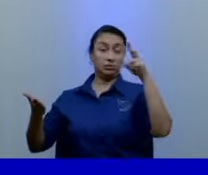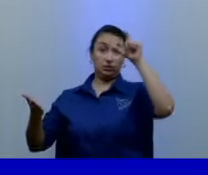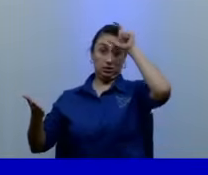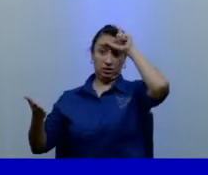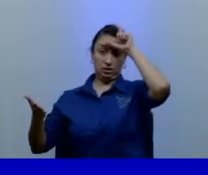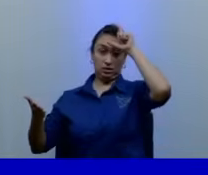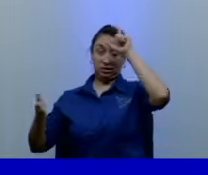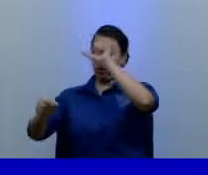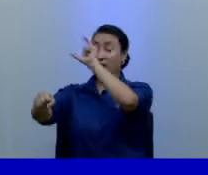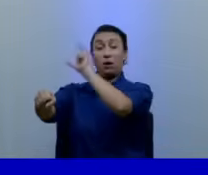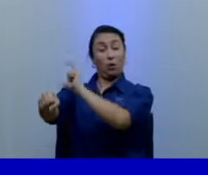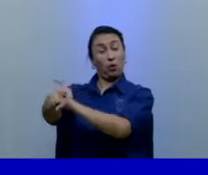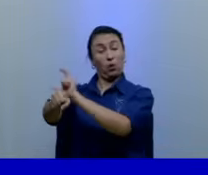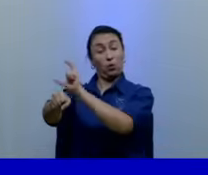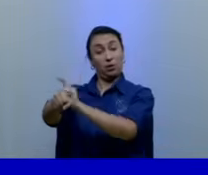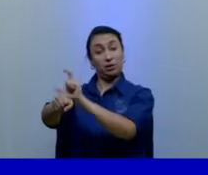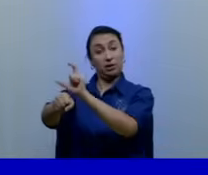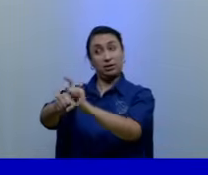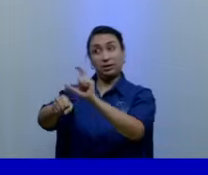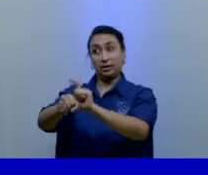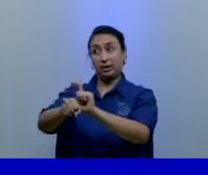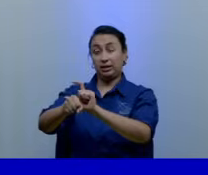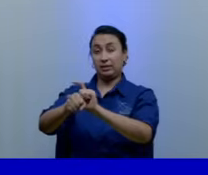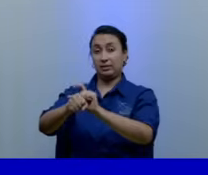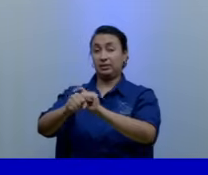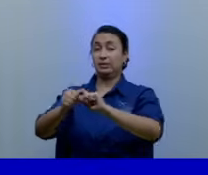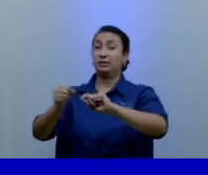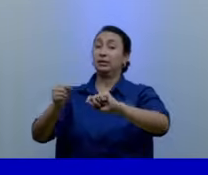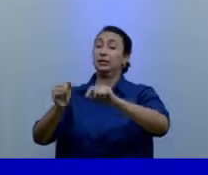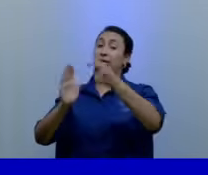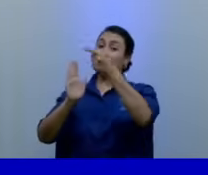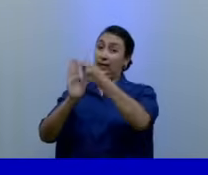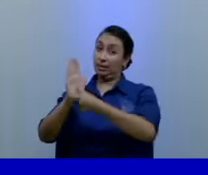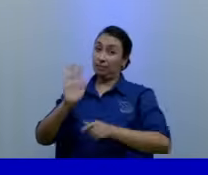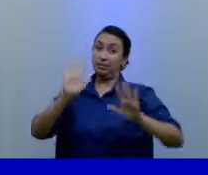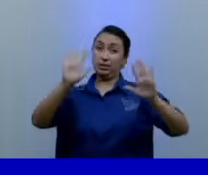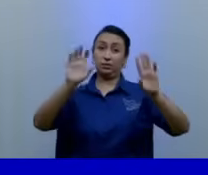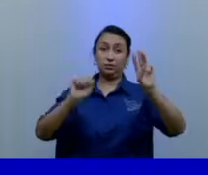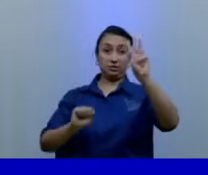dio a David el reino sobre Israel para siempre?